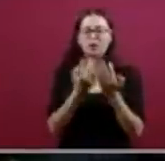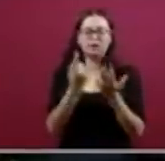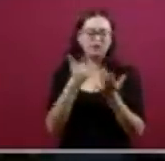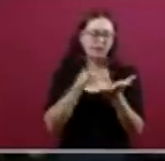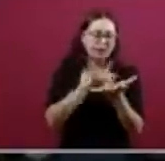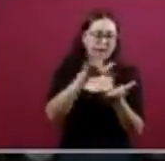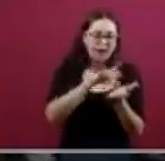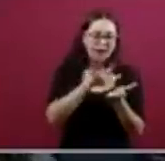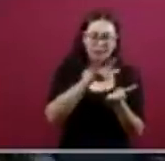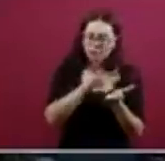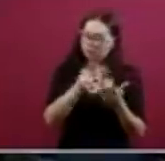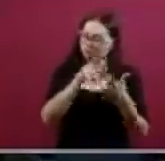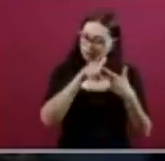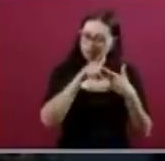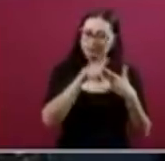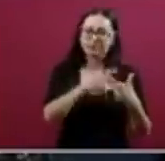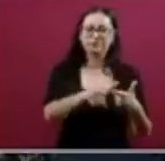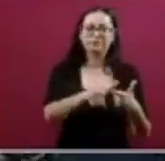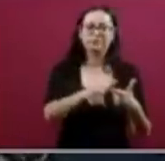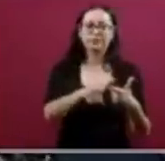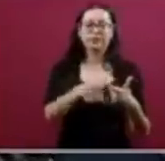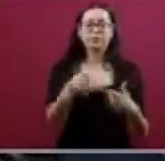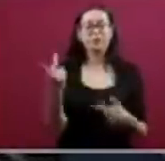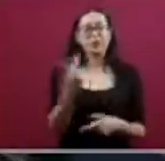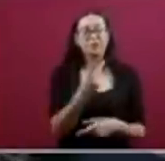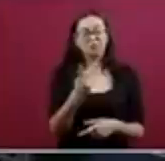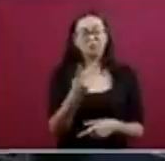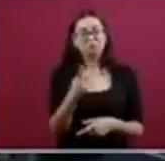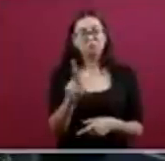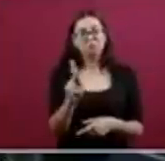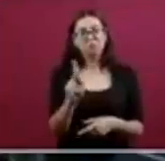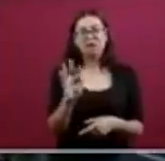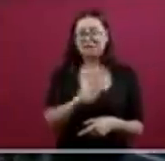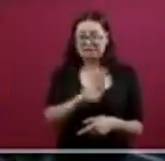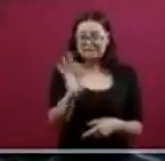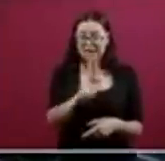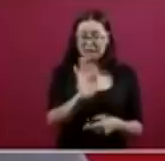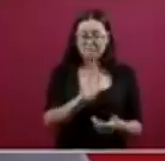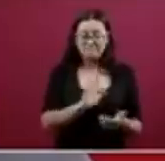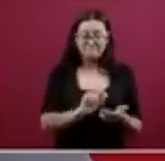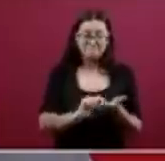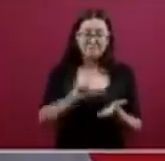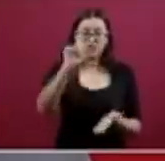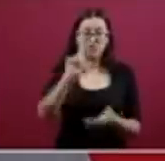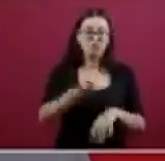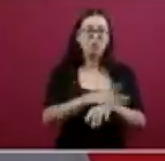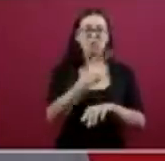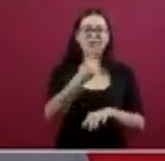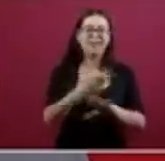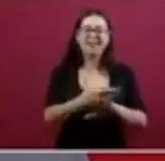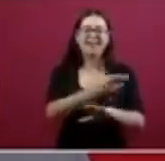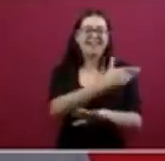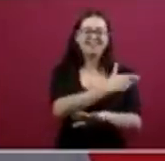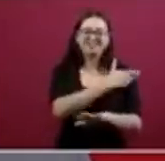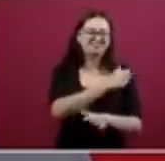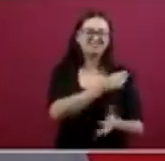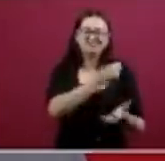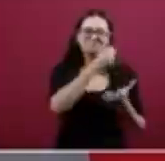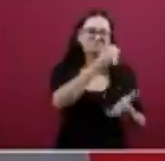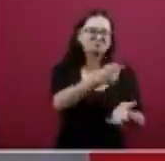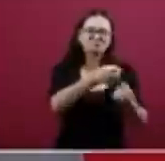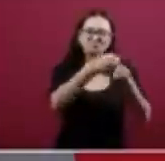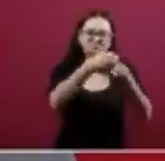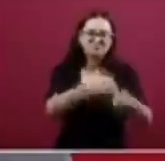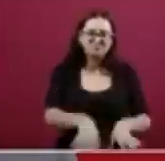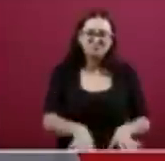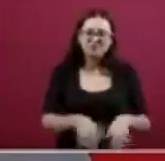incluso va a ser mayor, porque no llegaba. Yo les puedo